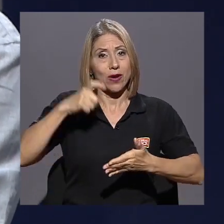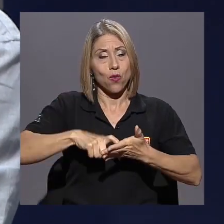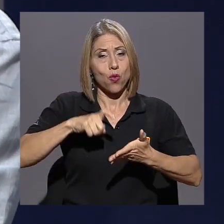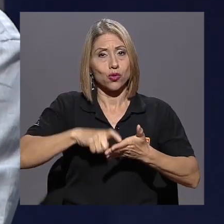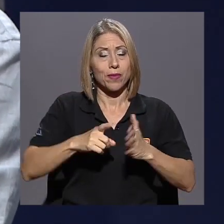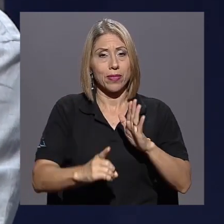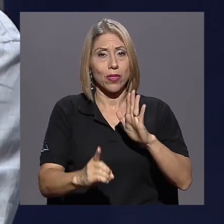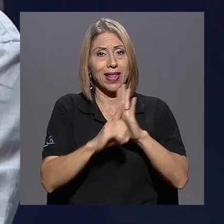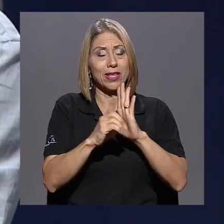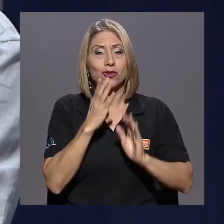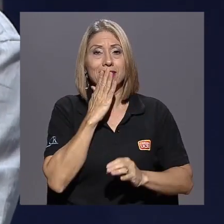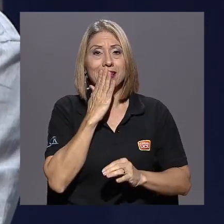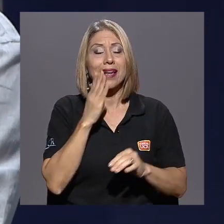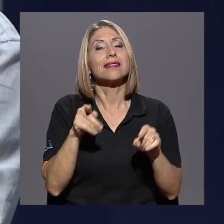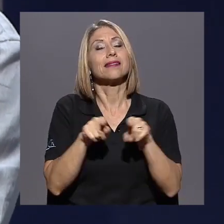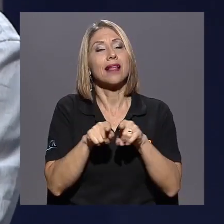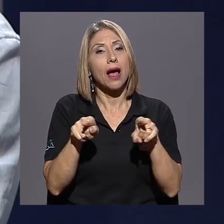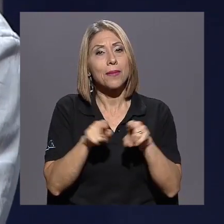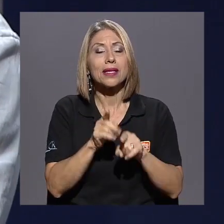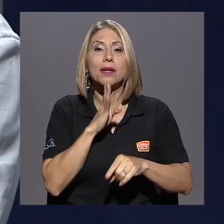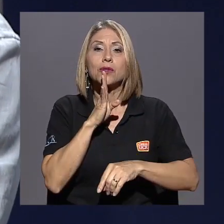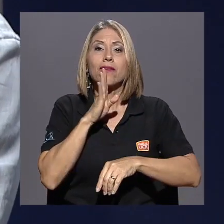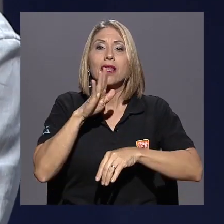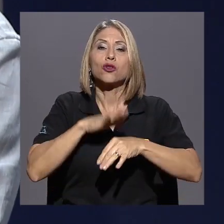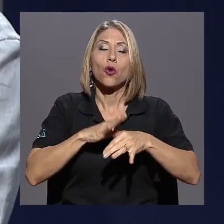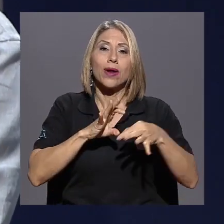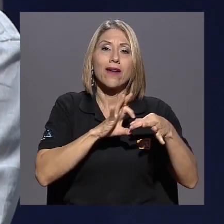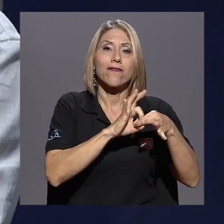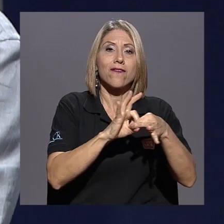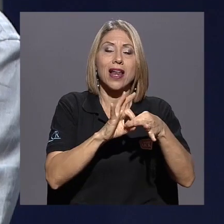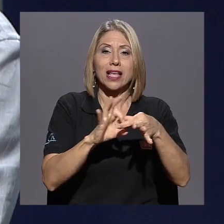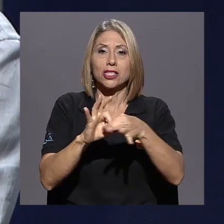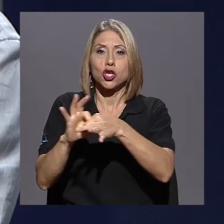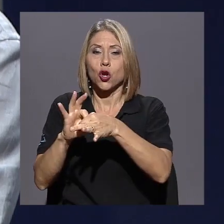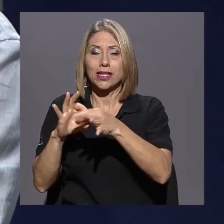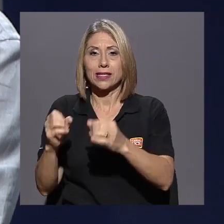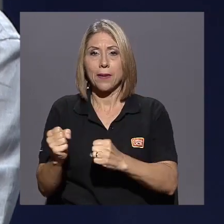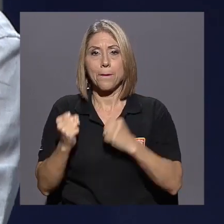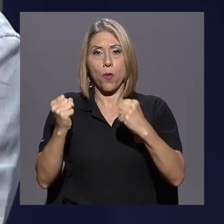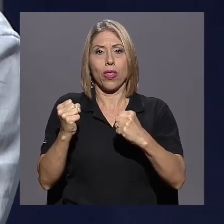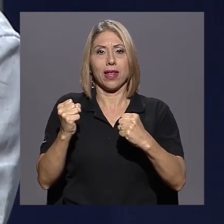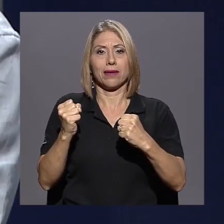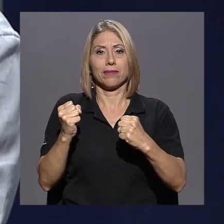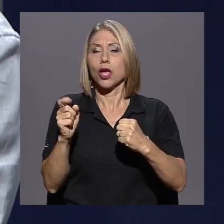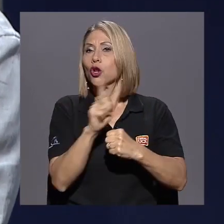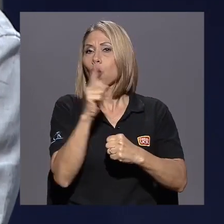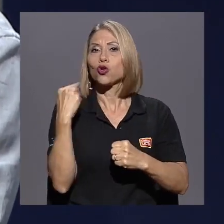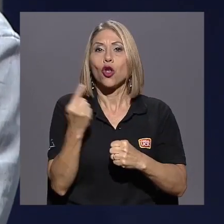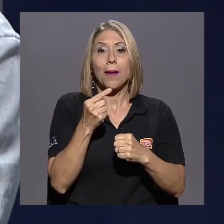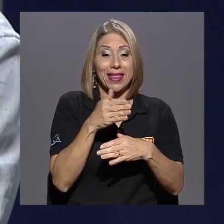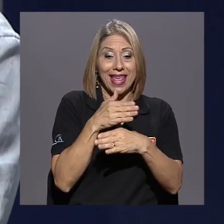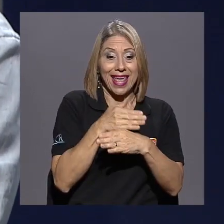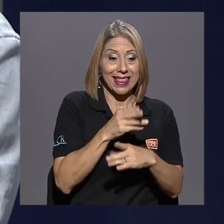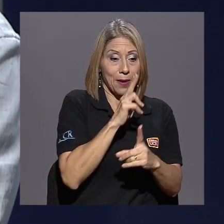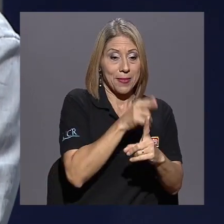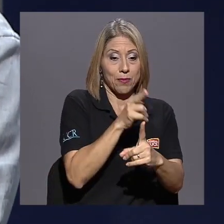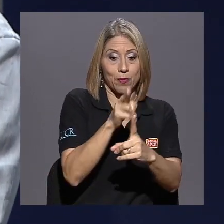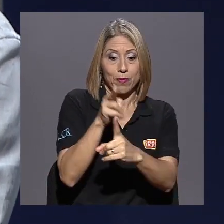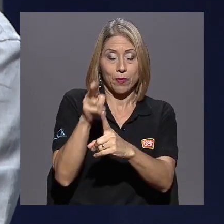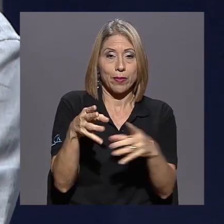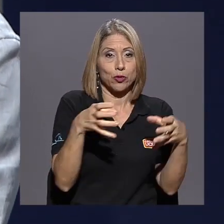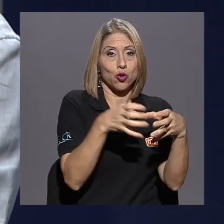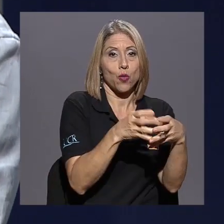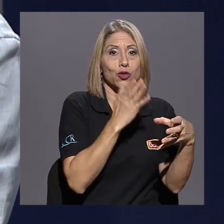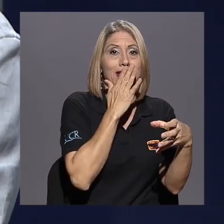estamos también hablando de relaciones de poder no solamente entre grupos indígenas y el estado sino también